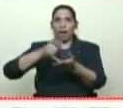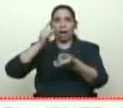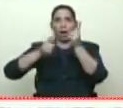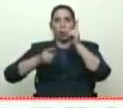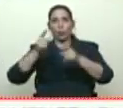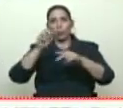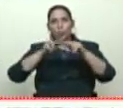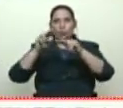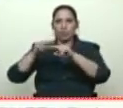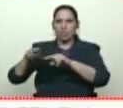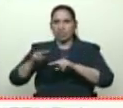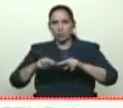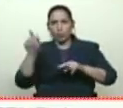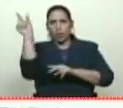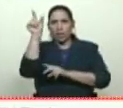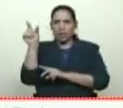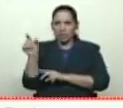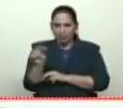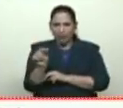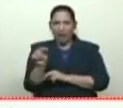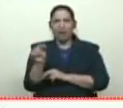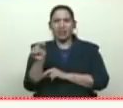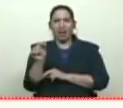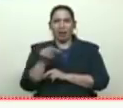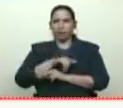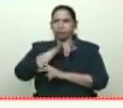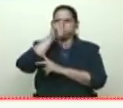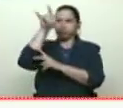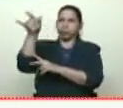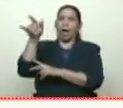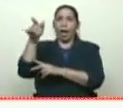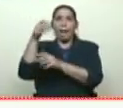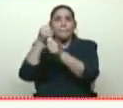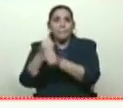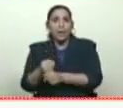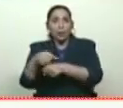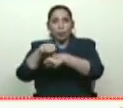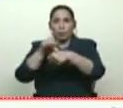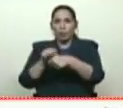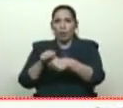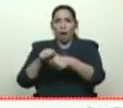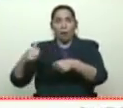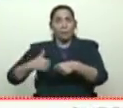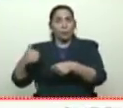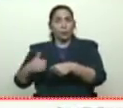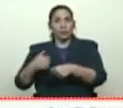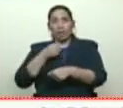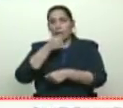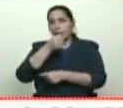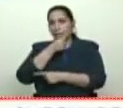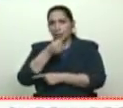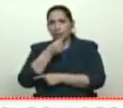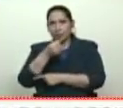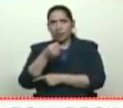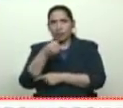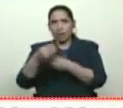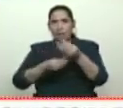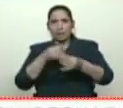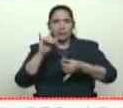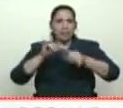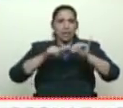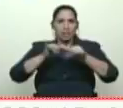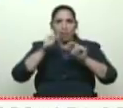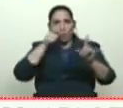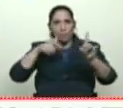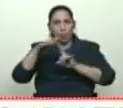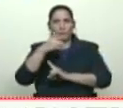en Italia. Sin embargo, voy a aprovechar una entrevista que le hice en estos días a un ingeniero del pueblo y